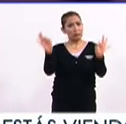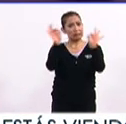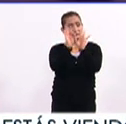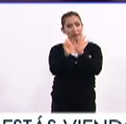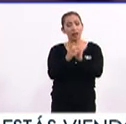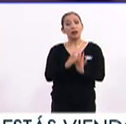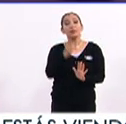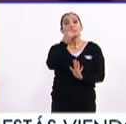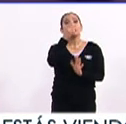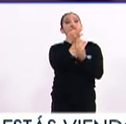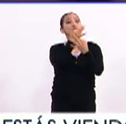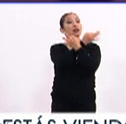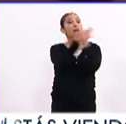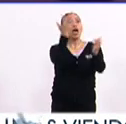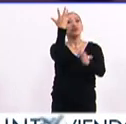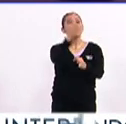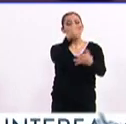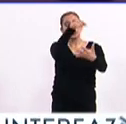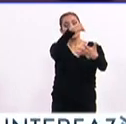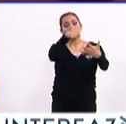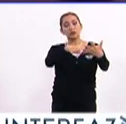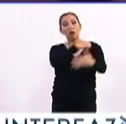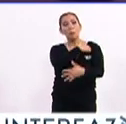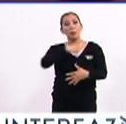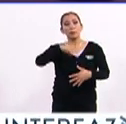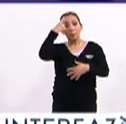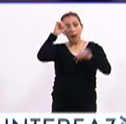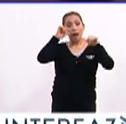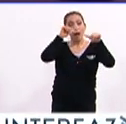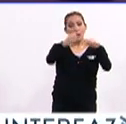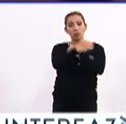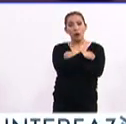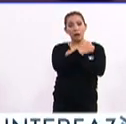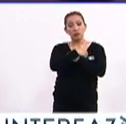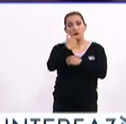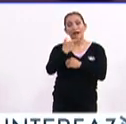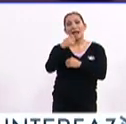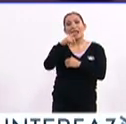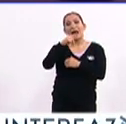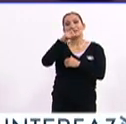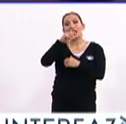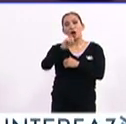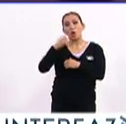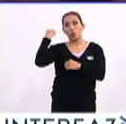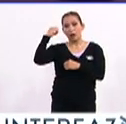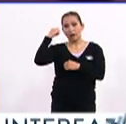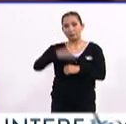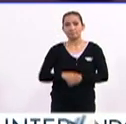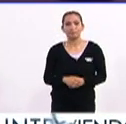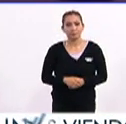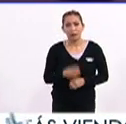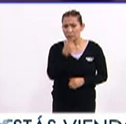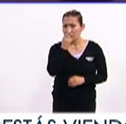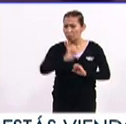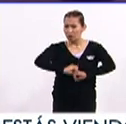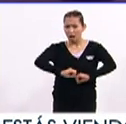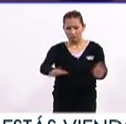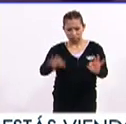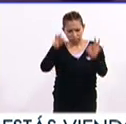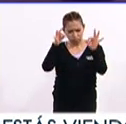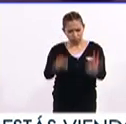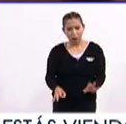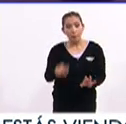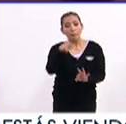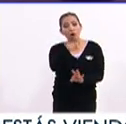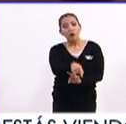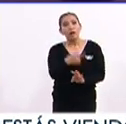identitario, pronunció los 10 compromisos por la educación en Guelatao, Oaxaca. Lo expresó claro y fuerte,